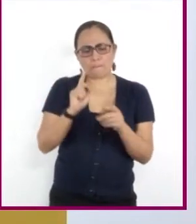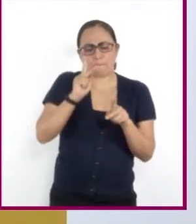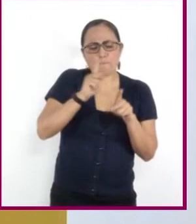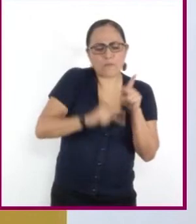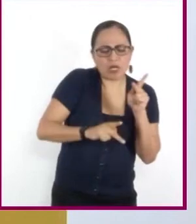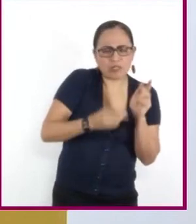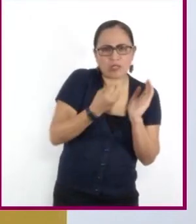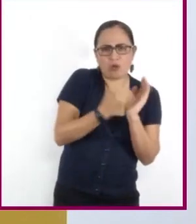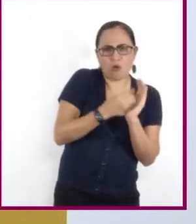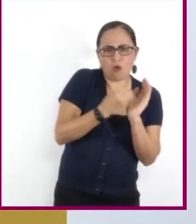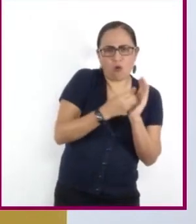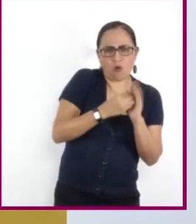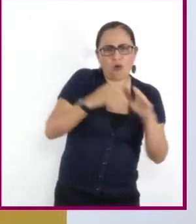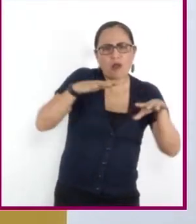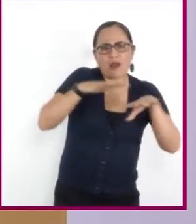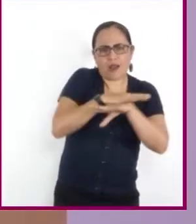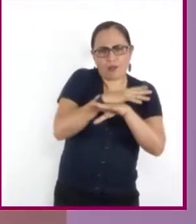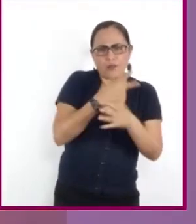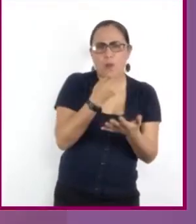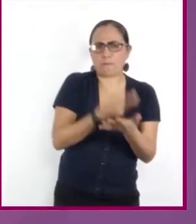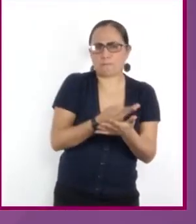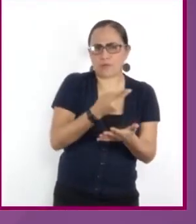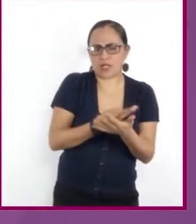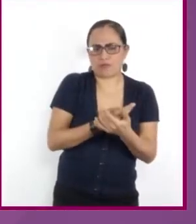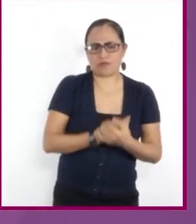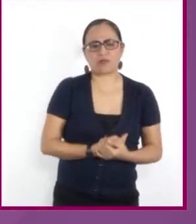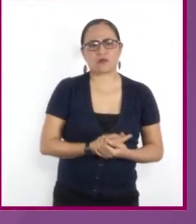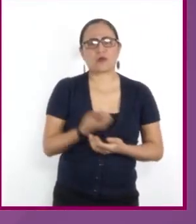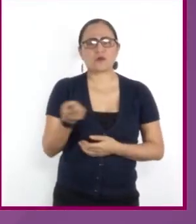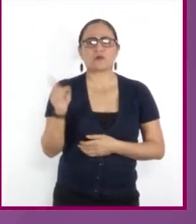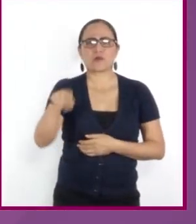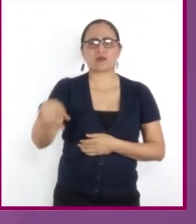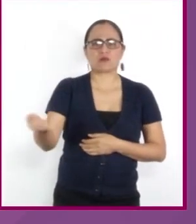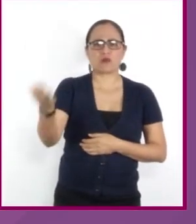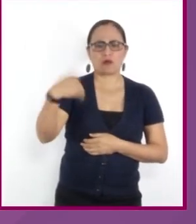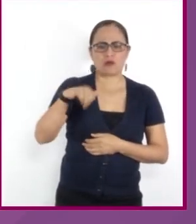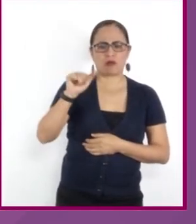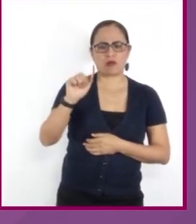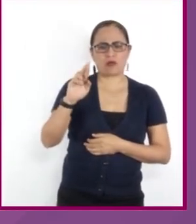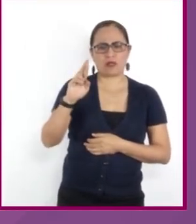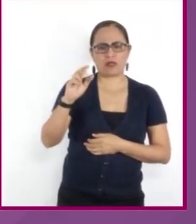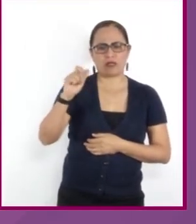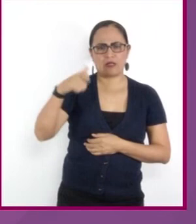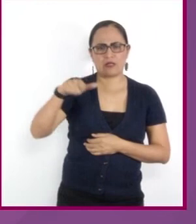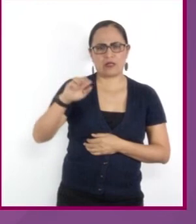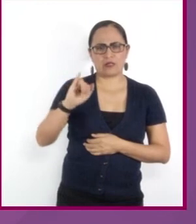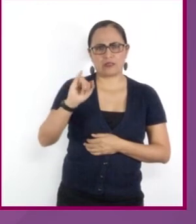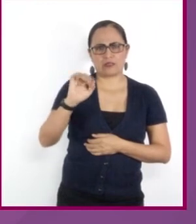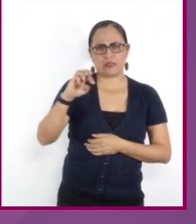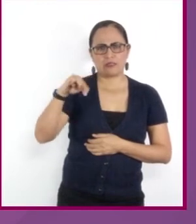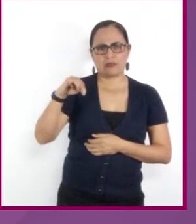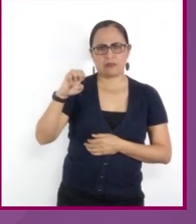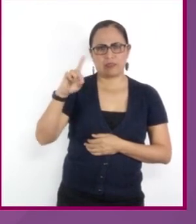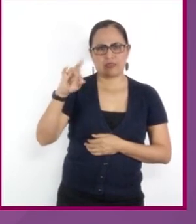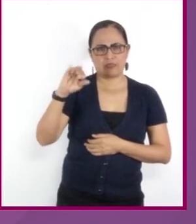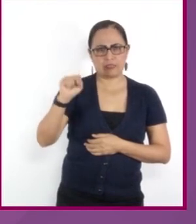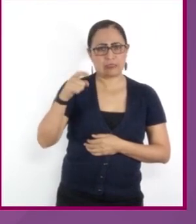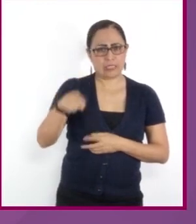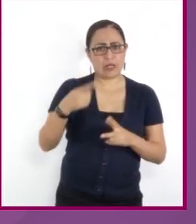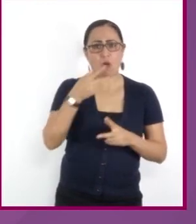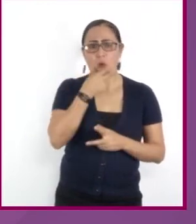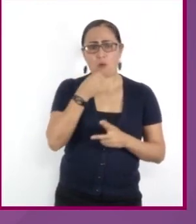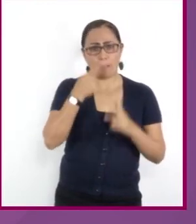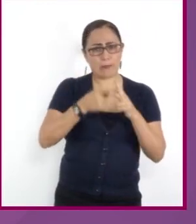oro por plata. Entonces mandó a llamar a Arquímedes, quien era famoso por ser un matemático muy